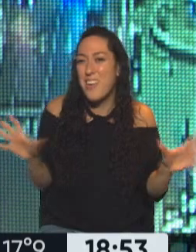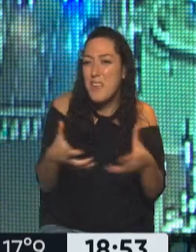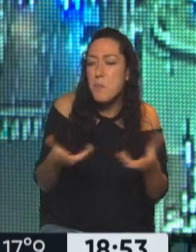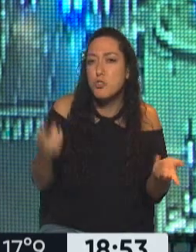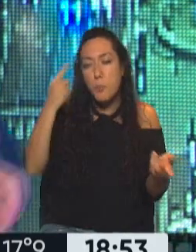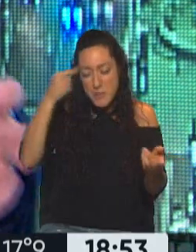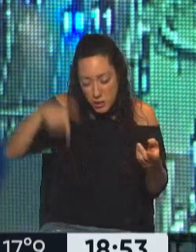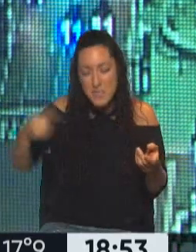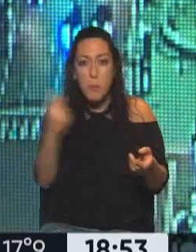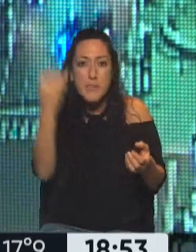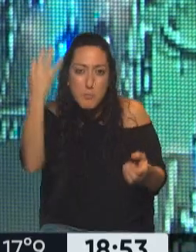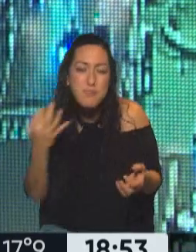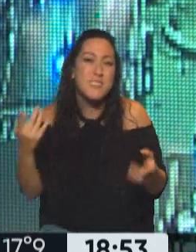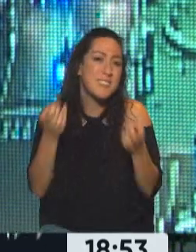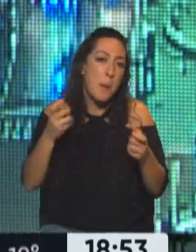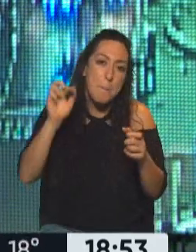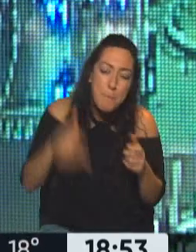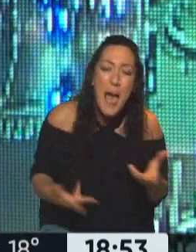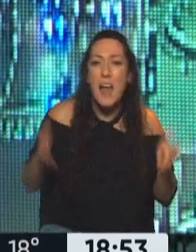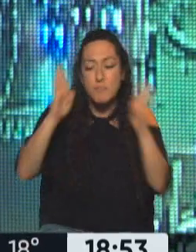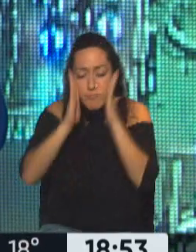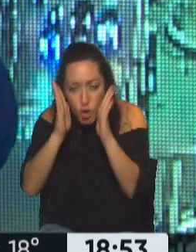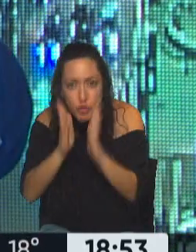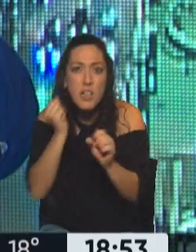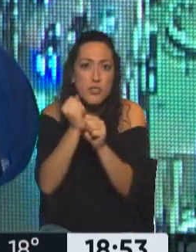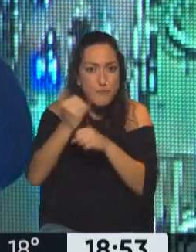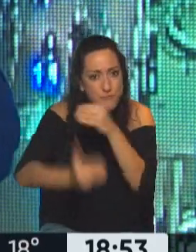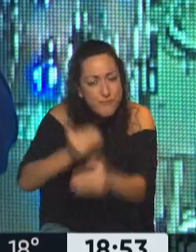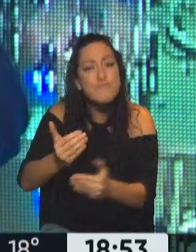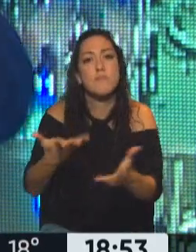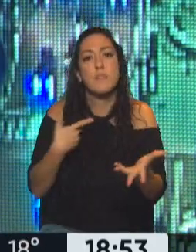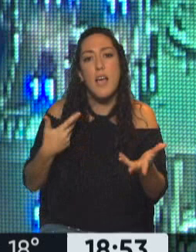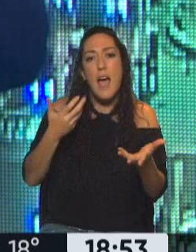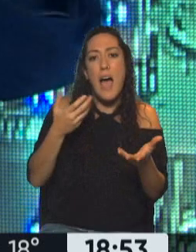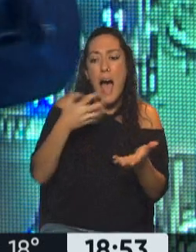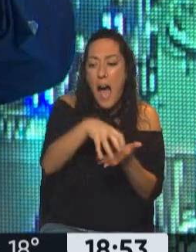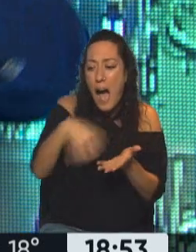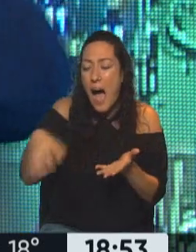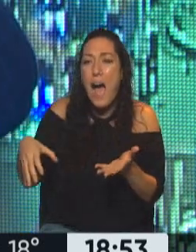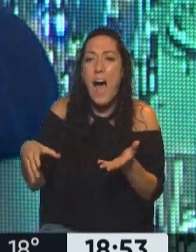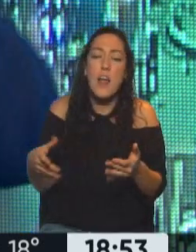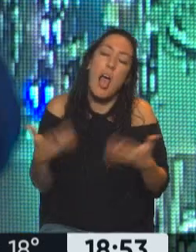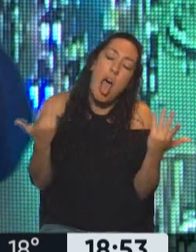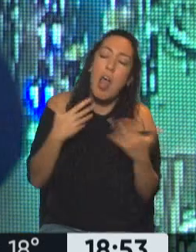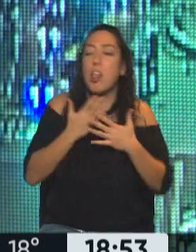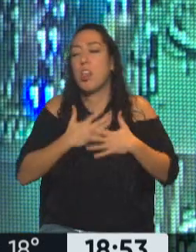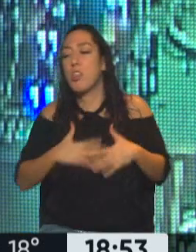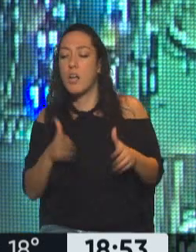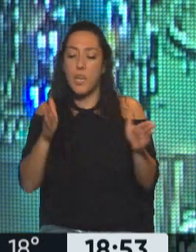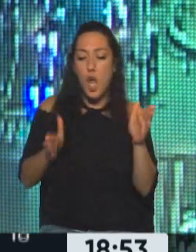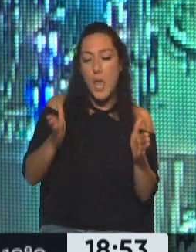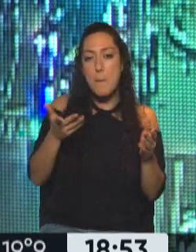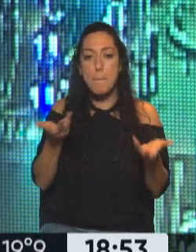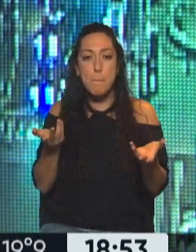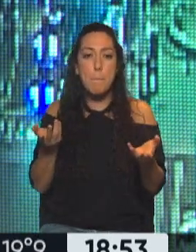planes de equipo y de concentrar a mí me parece que está las áreas dispersas están bien en tiempo de tranquilidad fue cada uno con